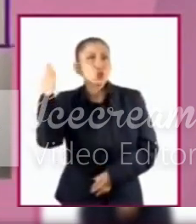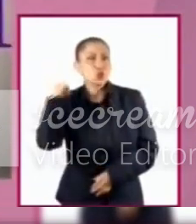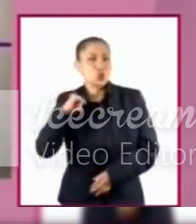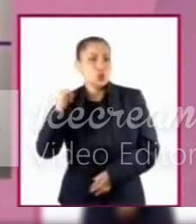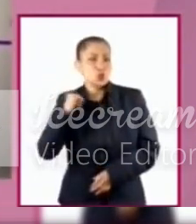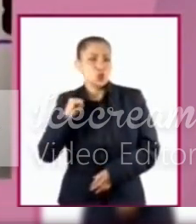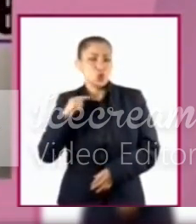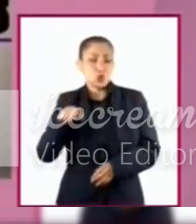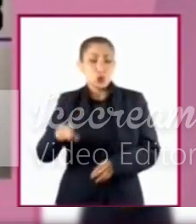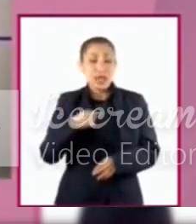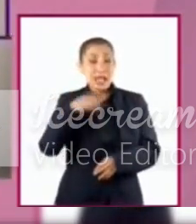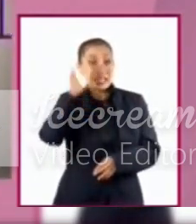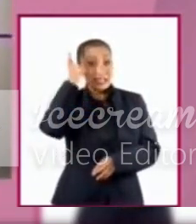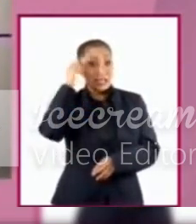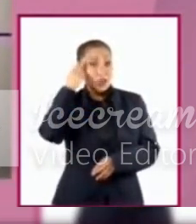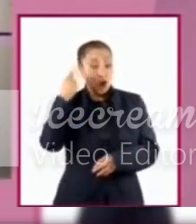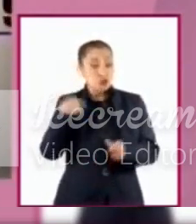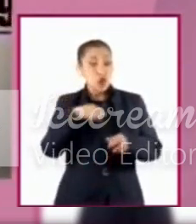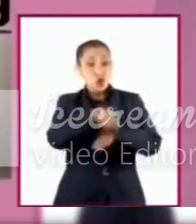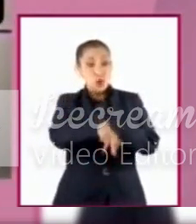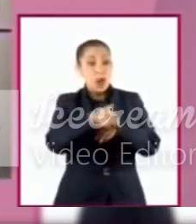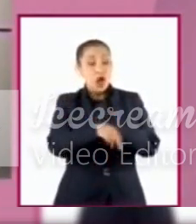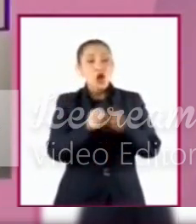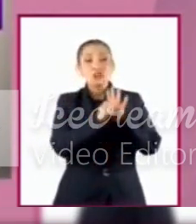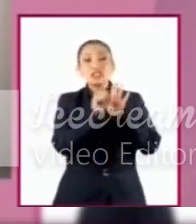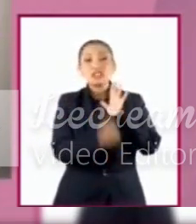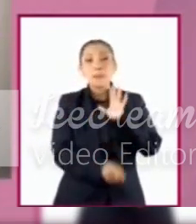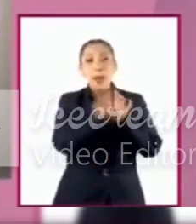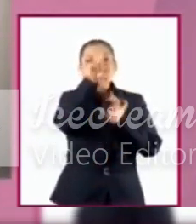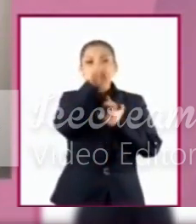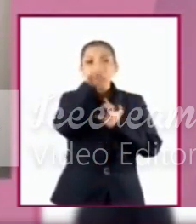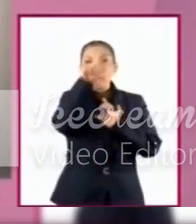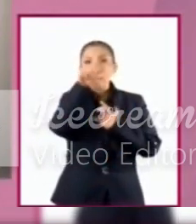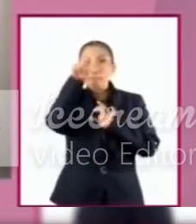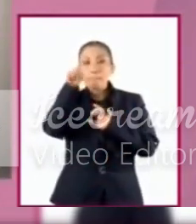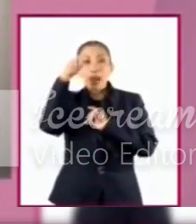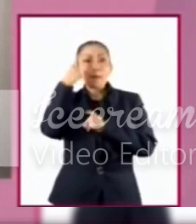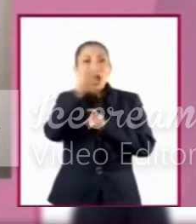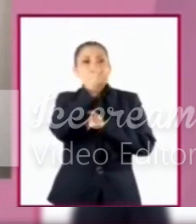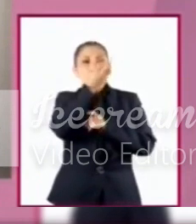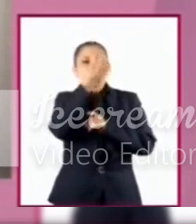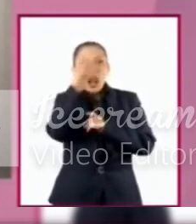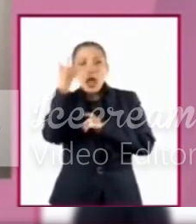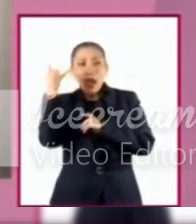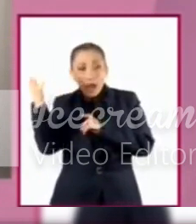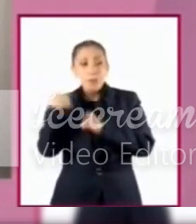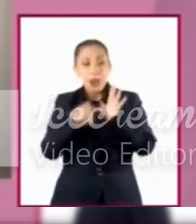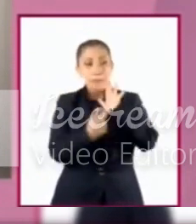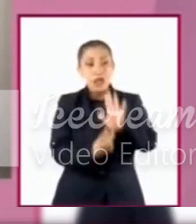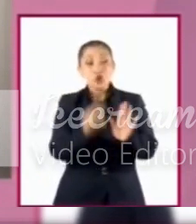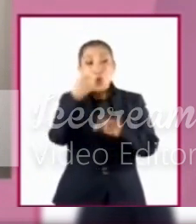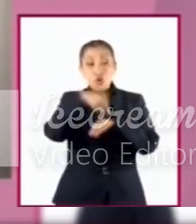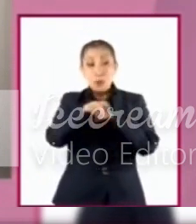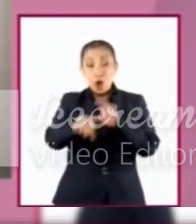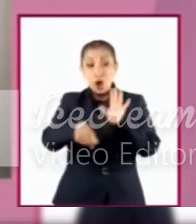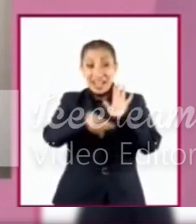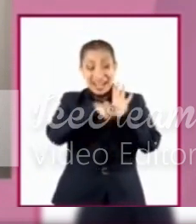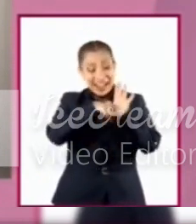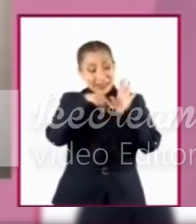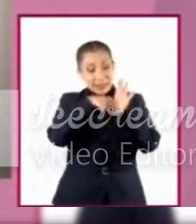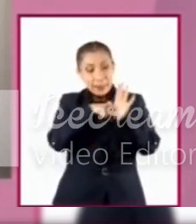siglos de nuestra era, los chinos representaban los números con un sistema de varillas que empleaban para contar. Y para representar un número